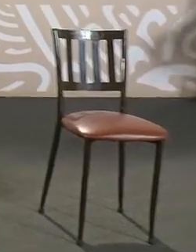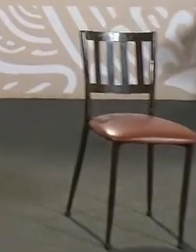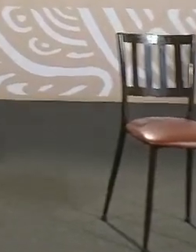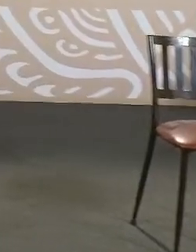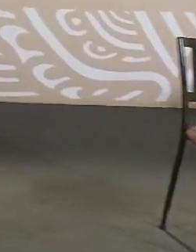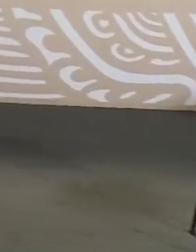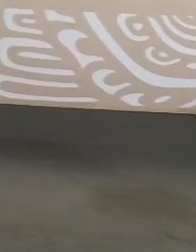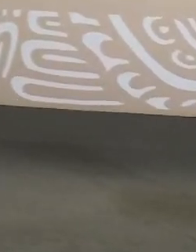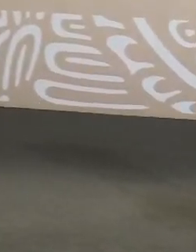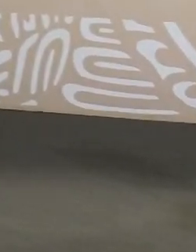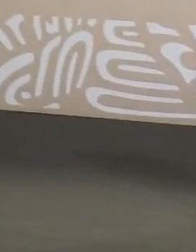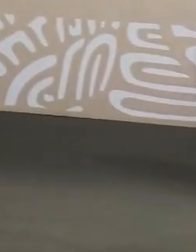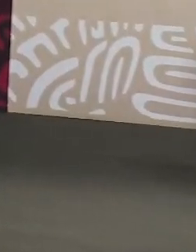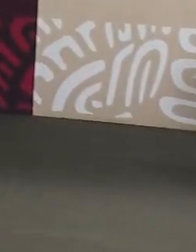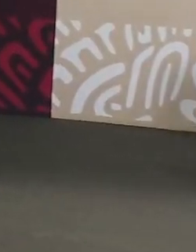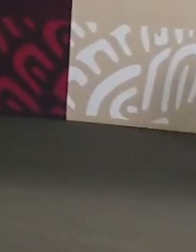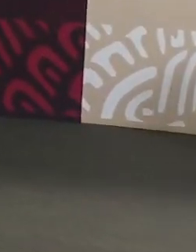Ánimo, ánimo.